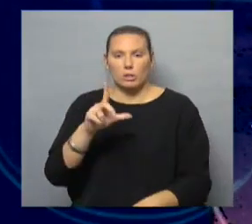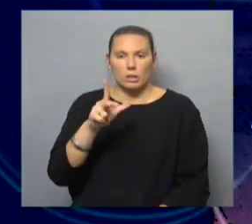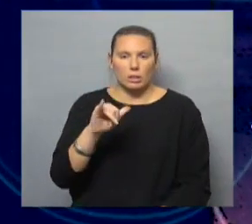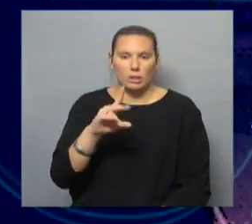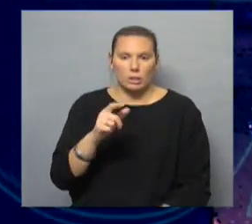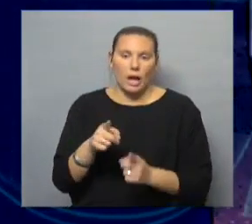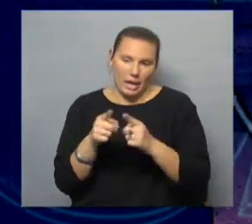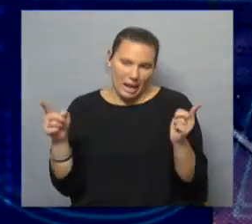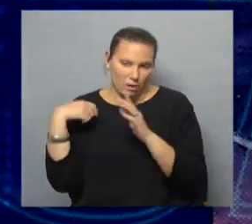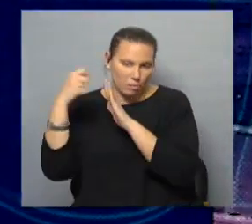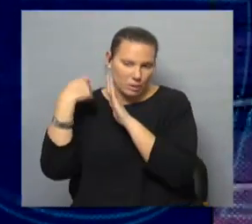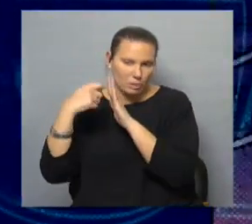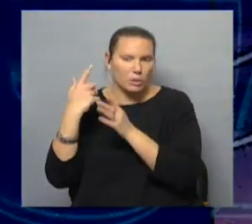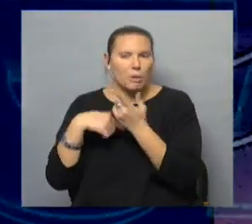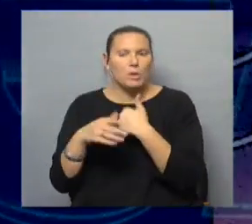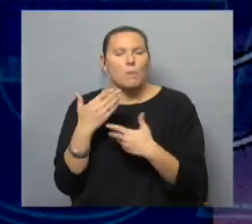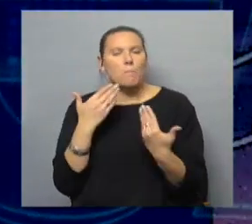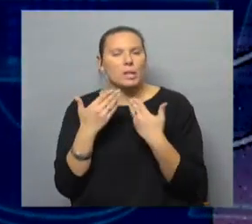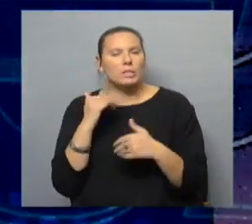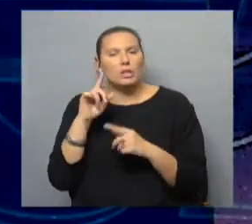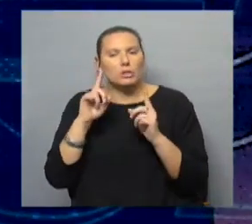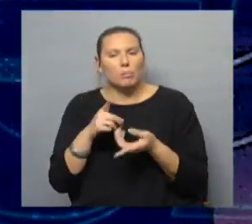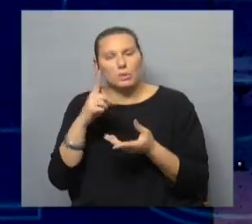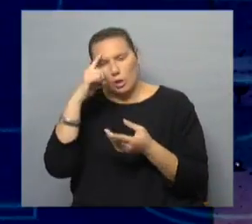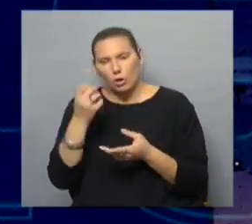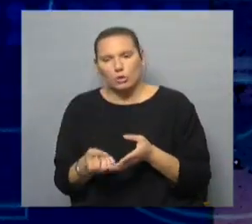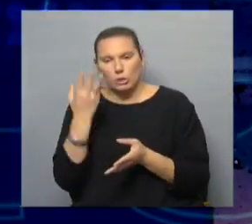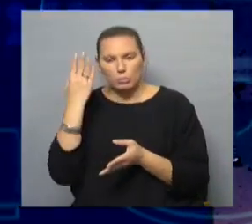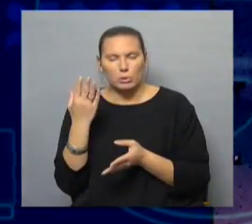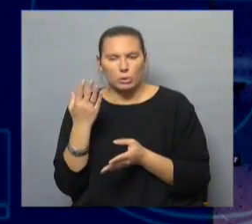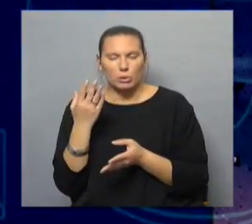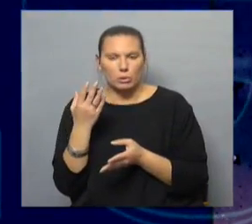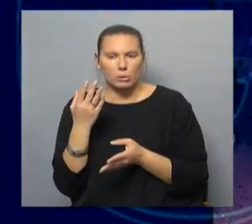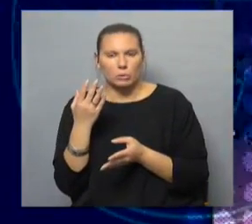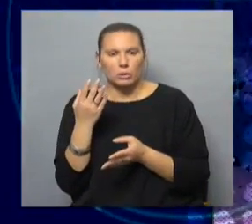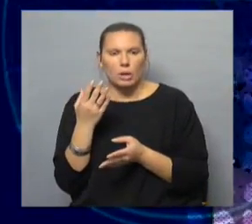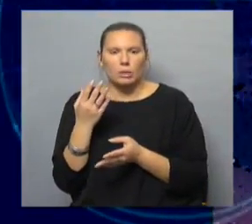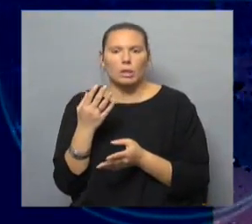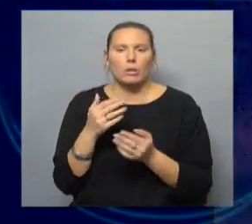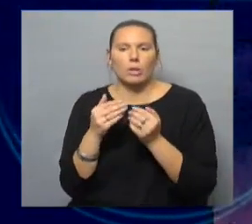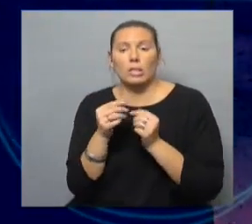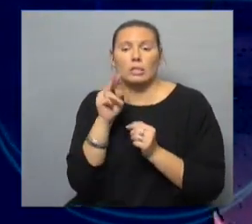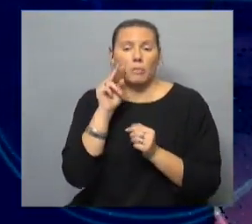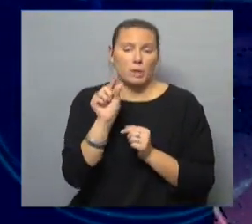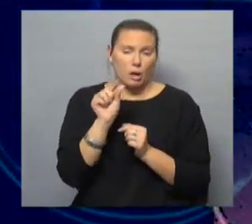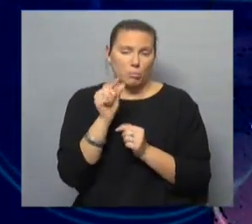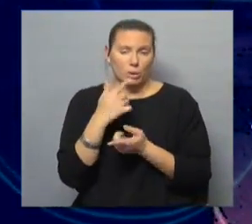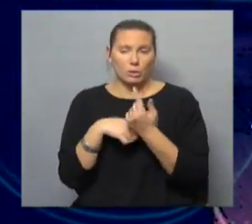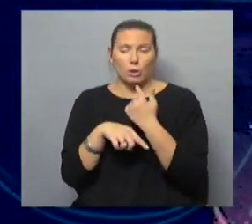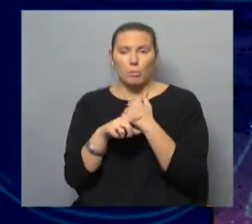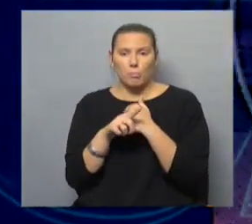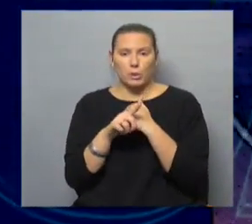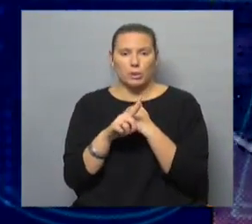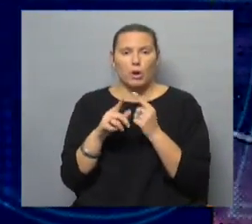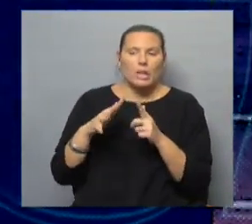cortometraje, es un largometraje, me pareció un poco también ese concepto, ¿no? De lo que... De lo que se veía era la punta del iceberg, pero todo